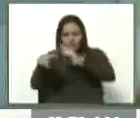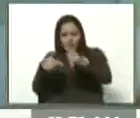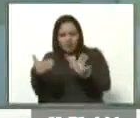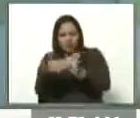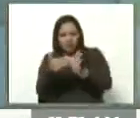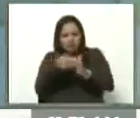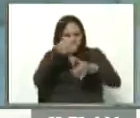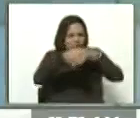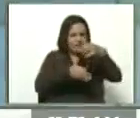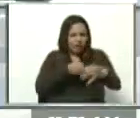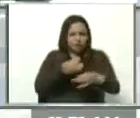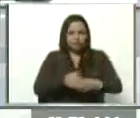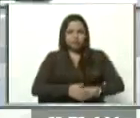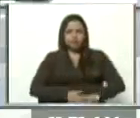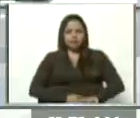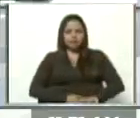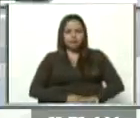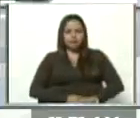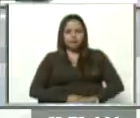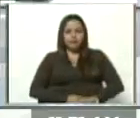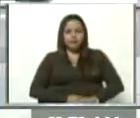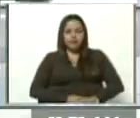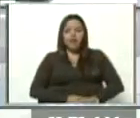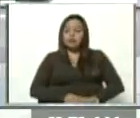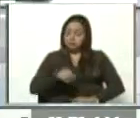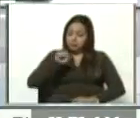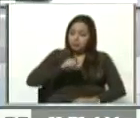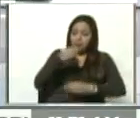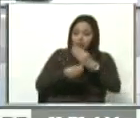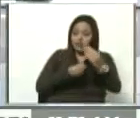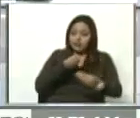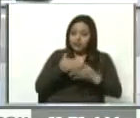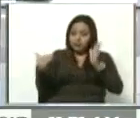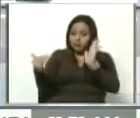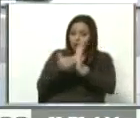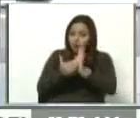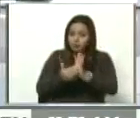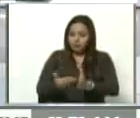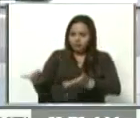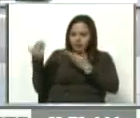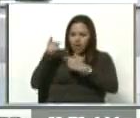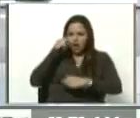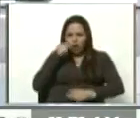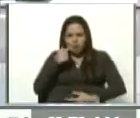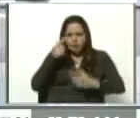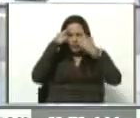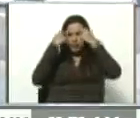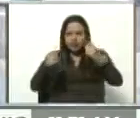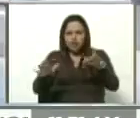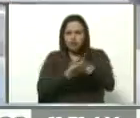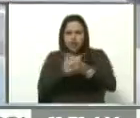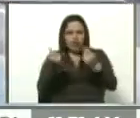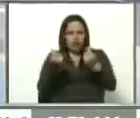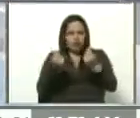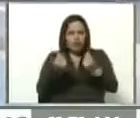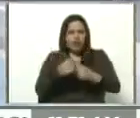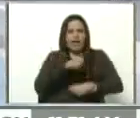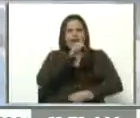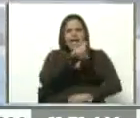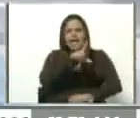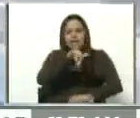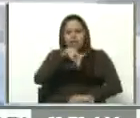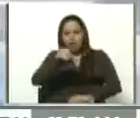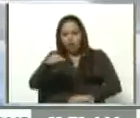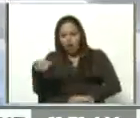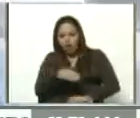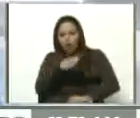pausa. 11:31 minutos, señor. Vamos Caballero. A hacer una pausa, conversamos con el economista Córdoba. Elio Córdoba nos está